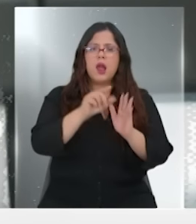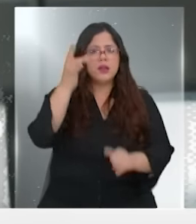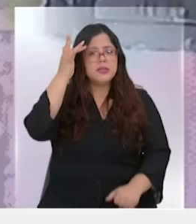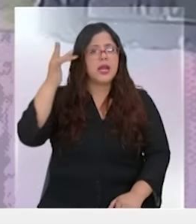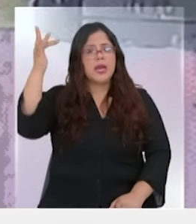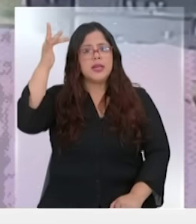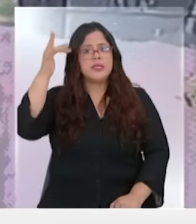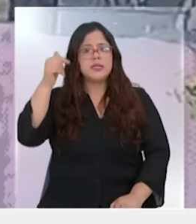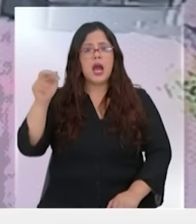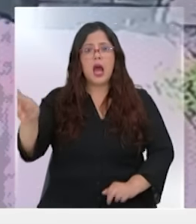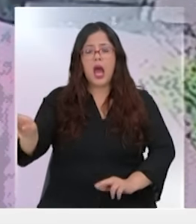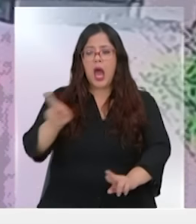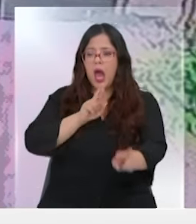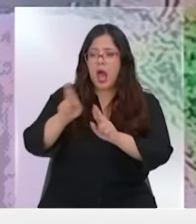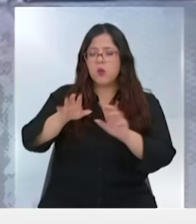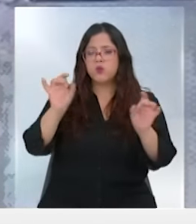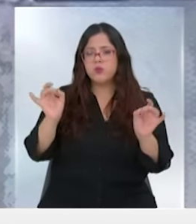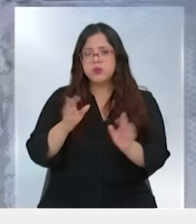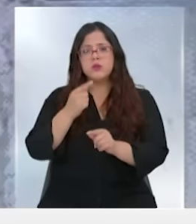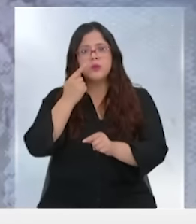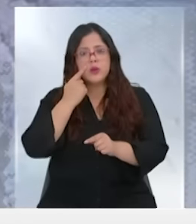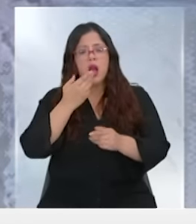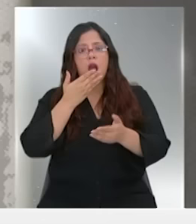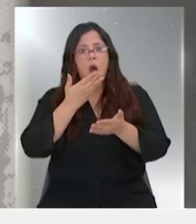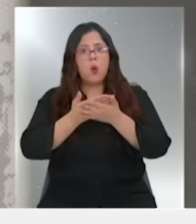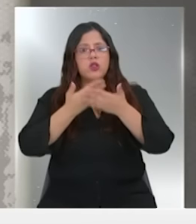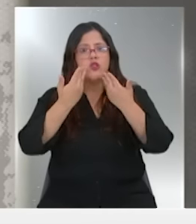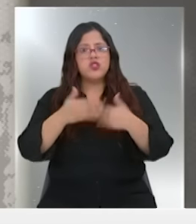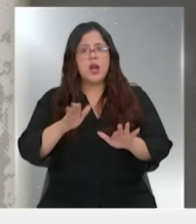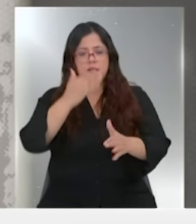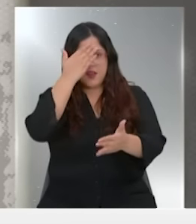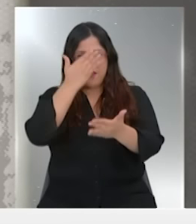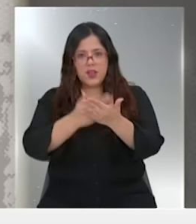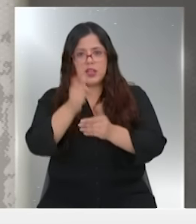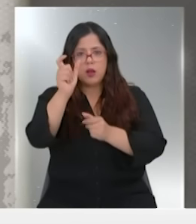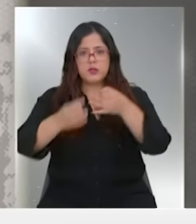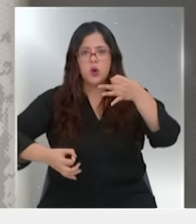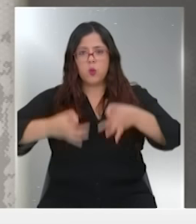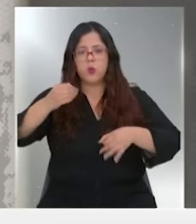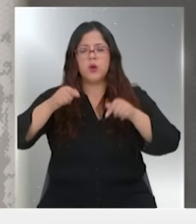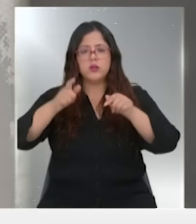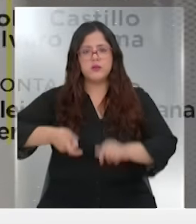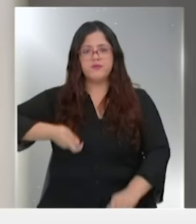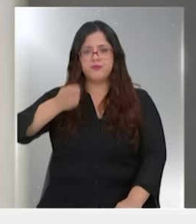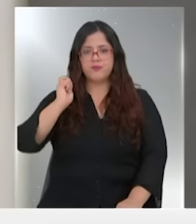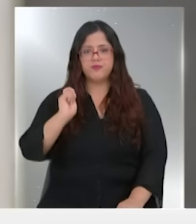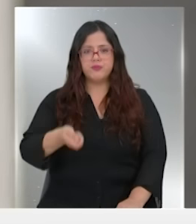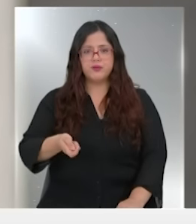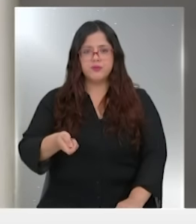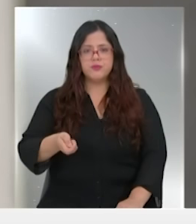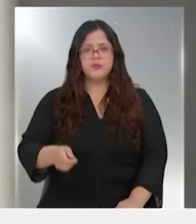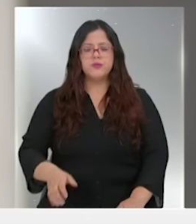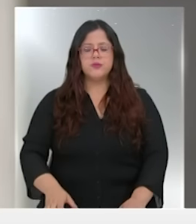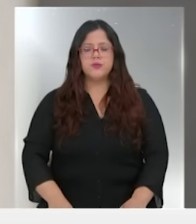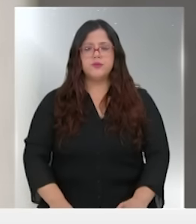Las respuestas podrían conocerse cuando se siente frente a un juez y sea formalizado.